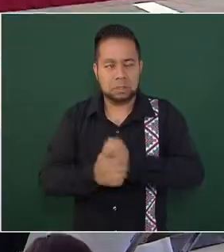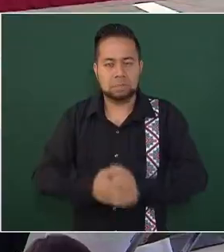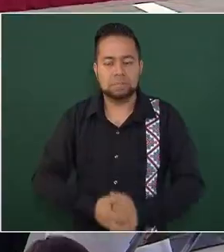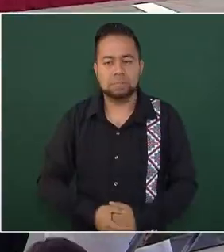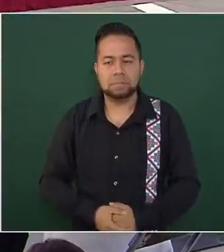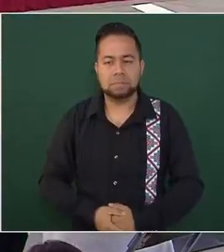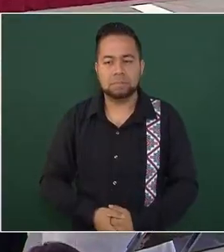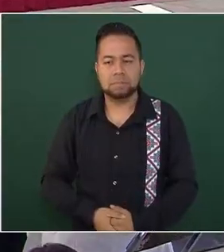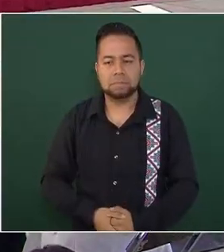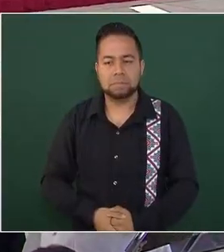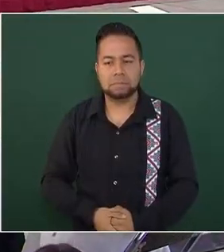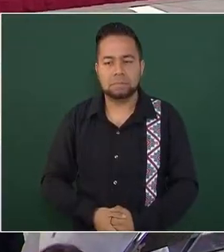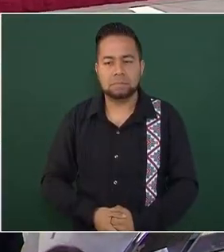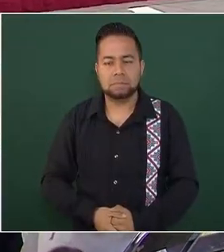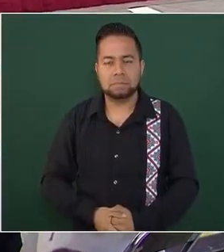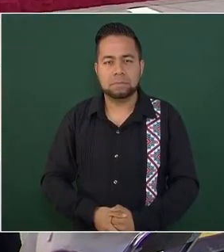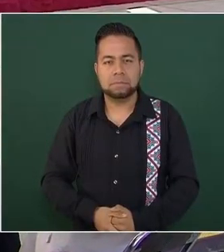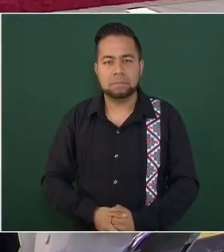presidente